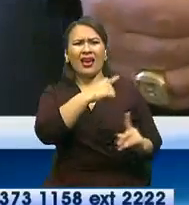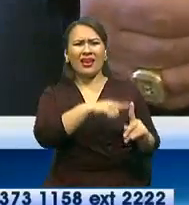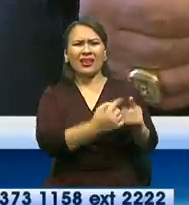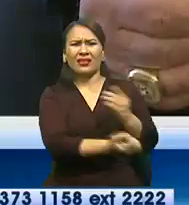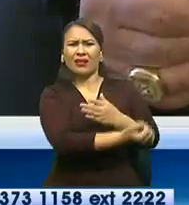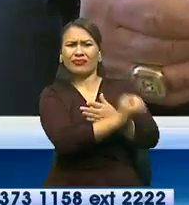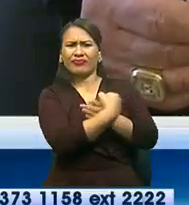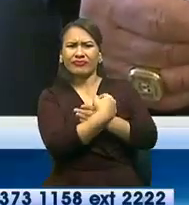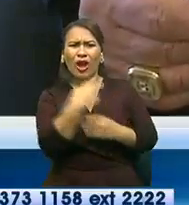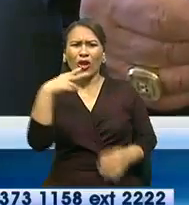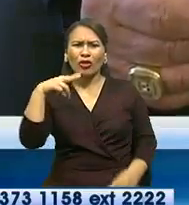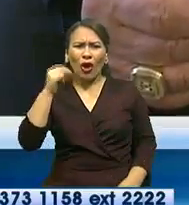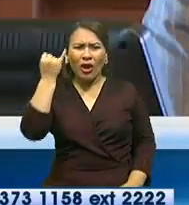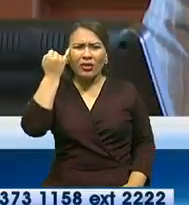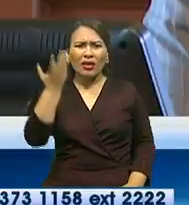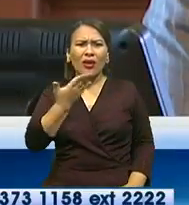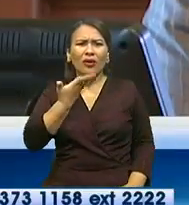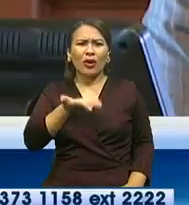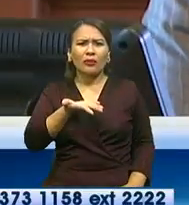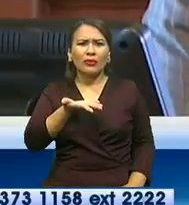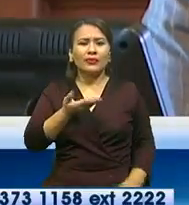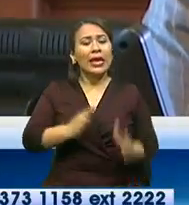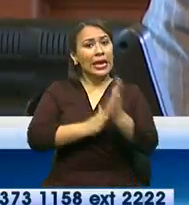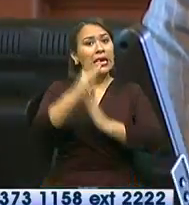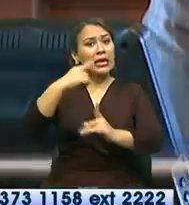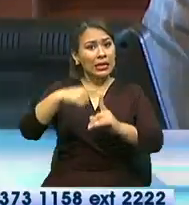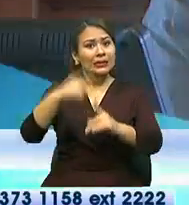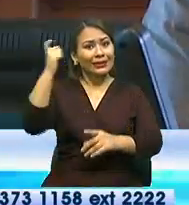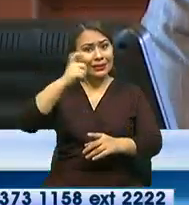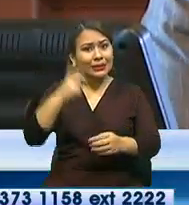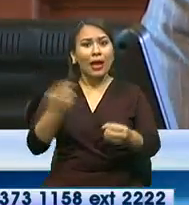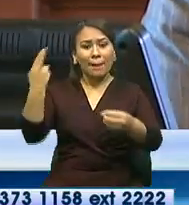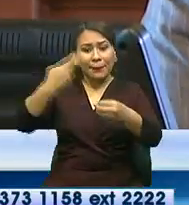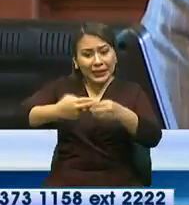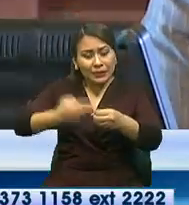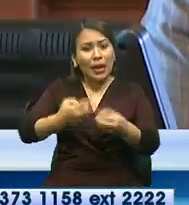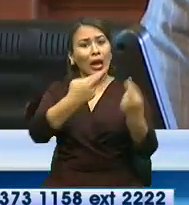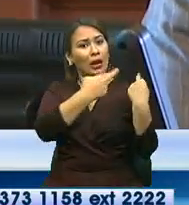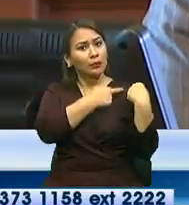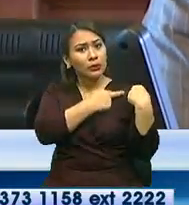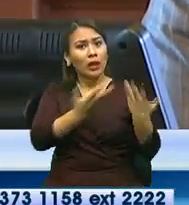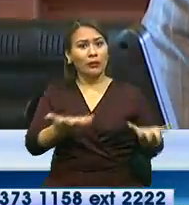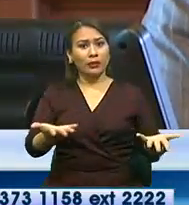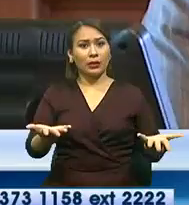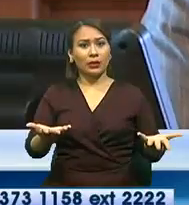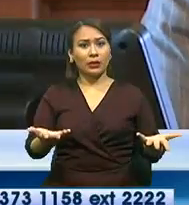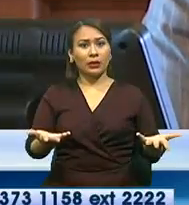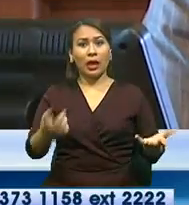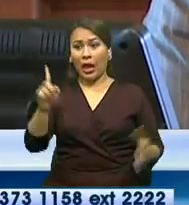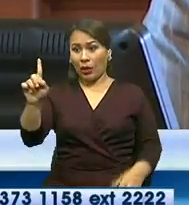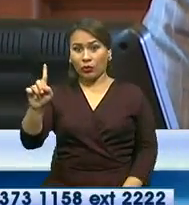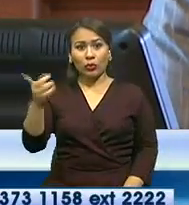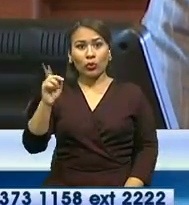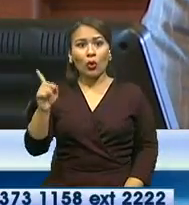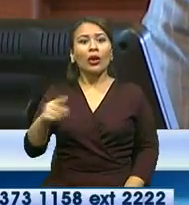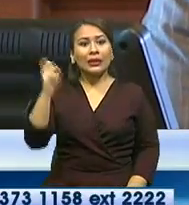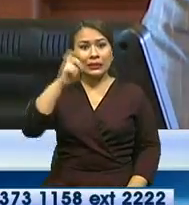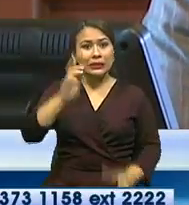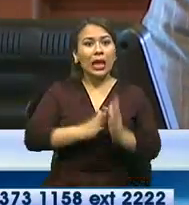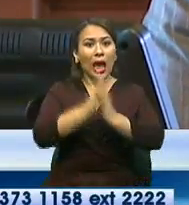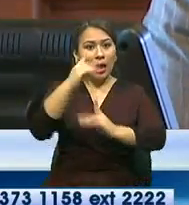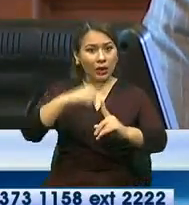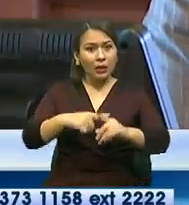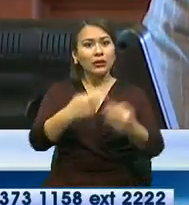dicho no a esta iniciativa. Porque la Iglesia tiene que asumir también su responsabilidad. Y si no es esa otra persona, pero la Iglesia tiene que asumir